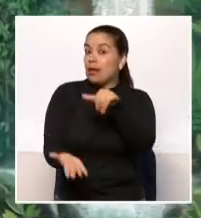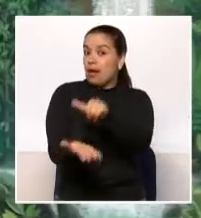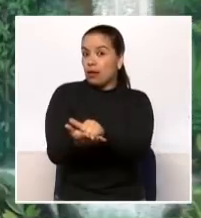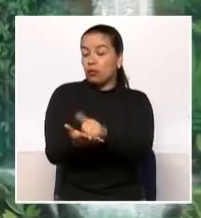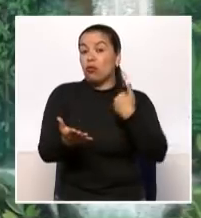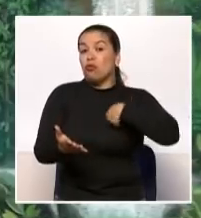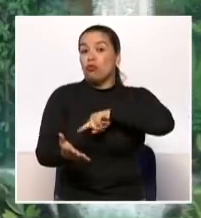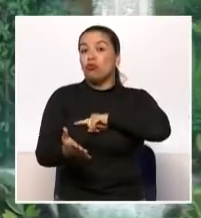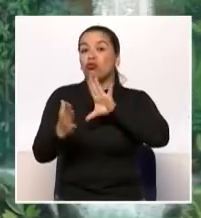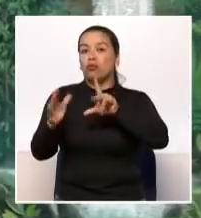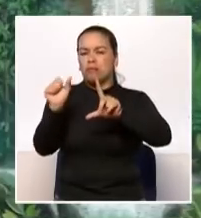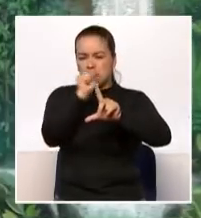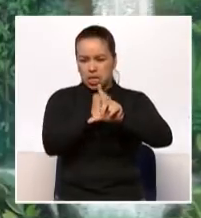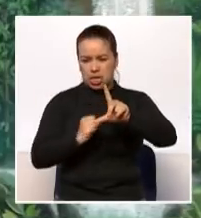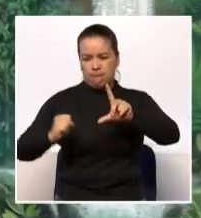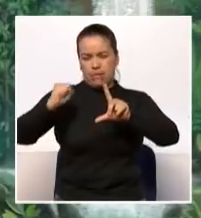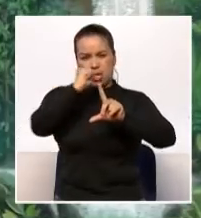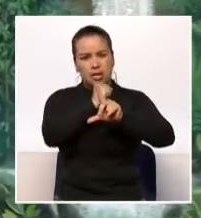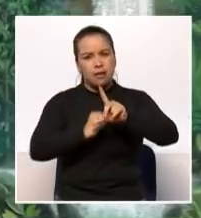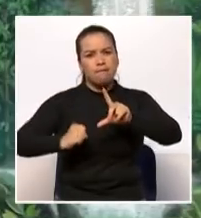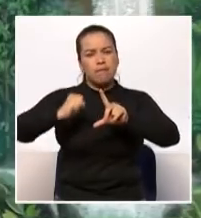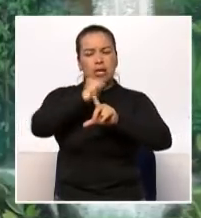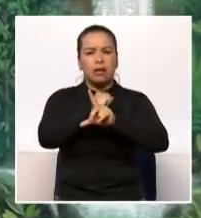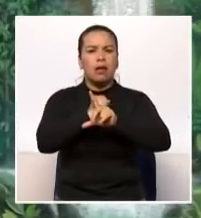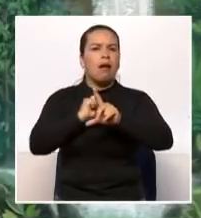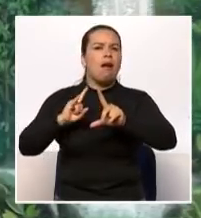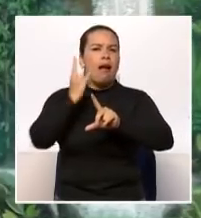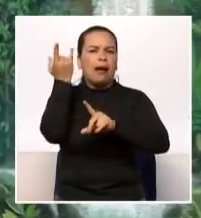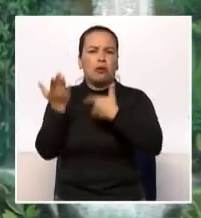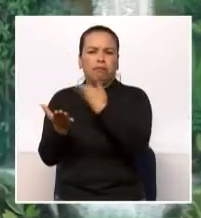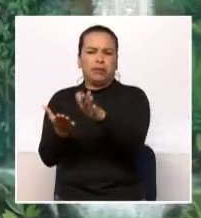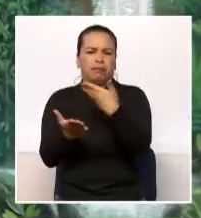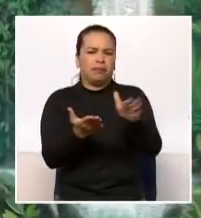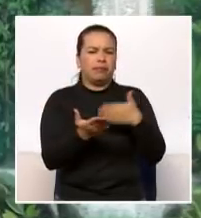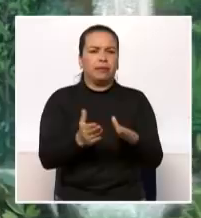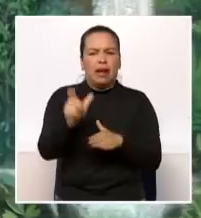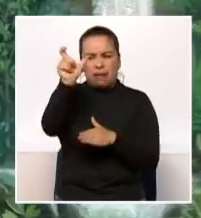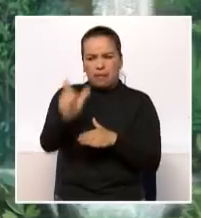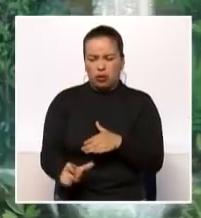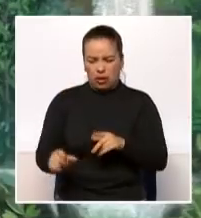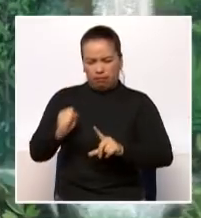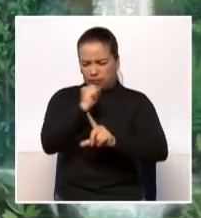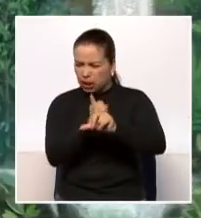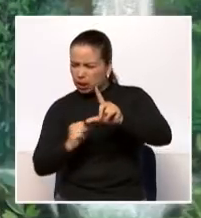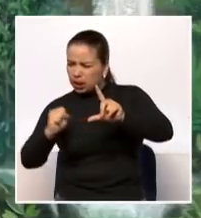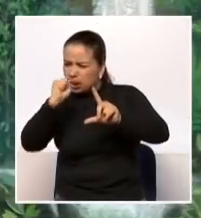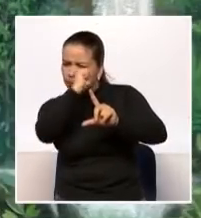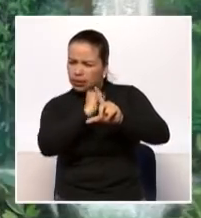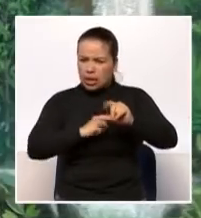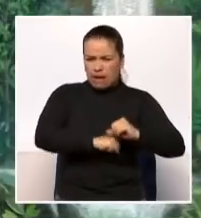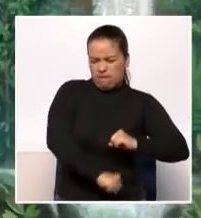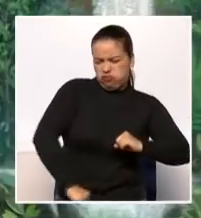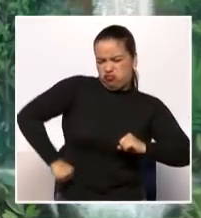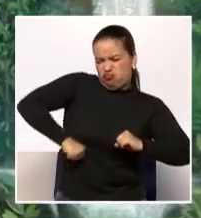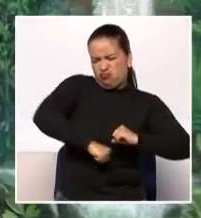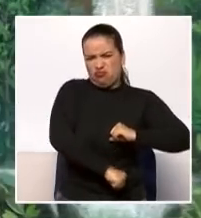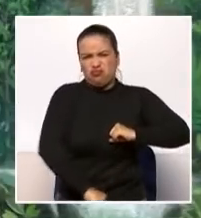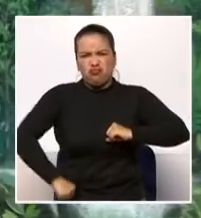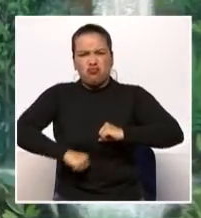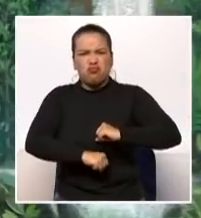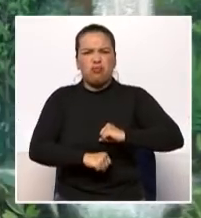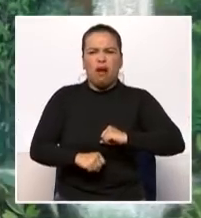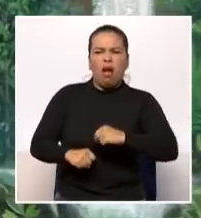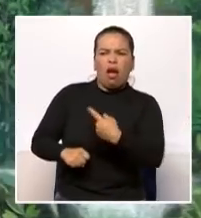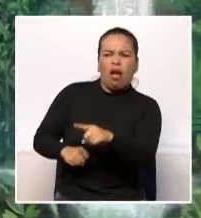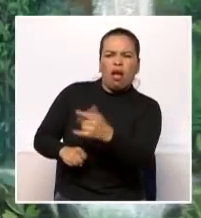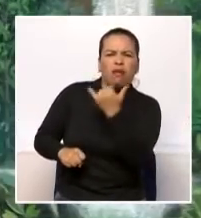una ecografía, y entonces le vamos a hacer un barrido ecográfico a la persona para ver qué tiene. Y es muy